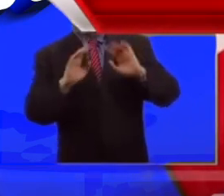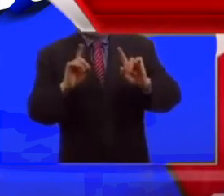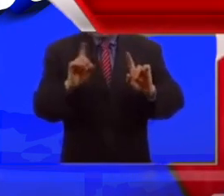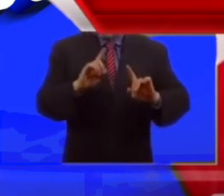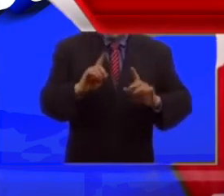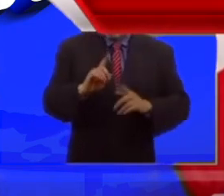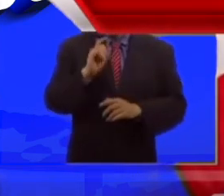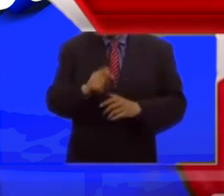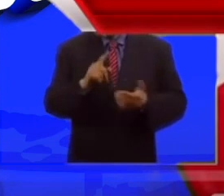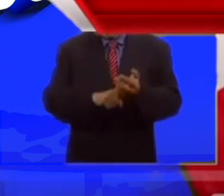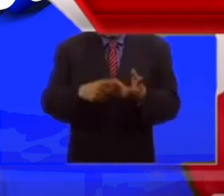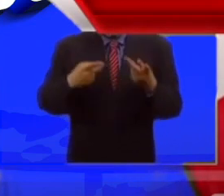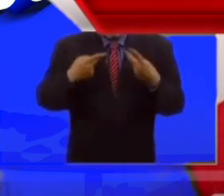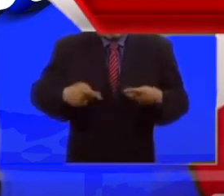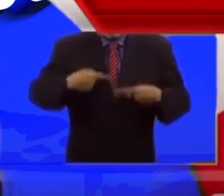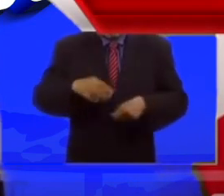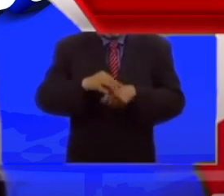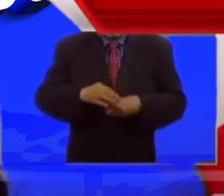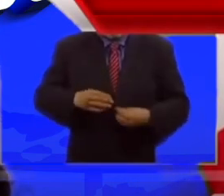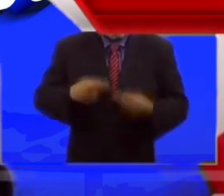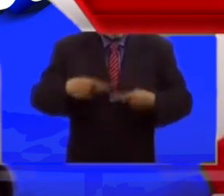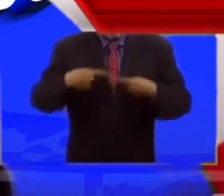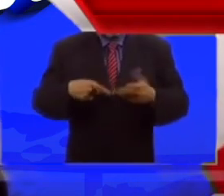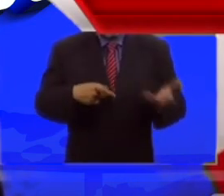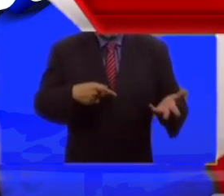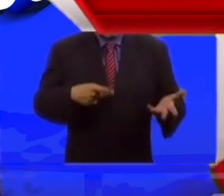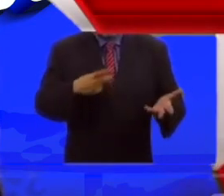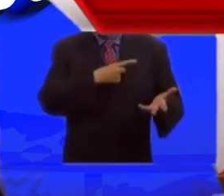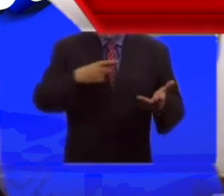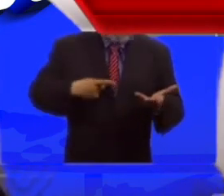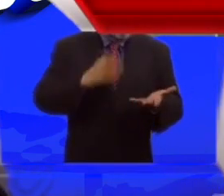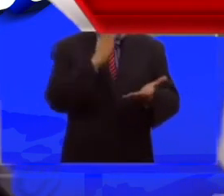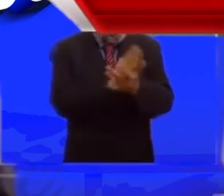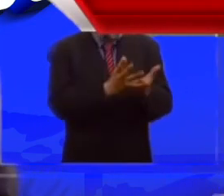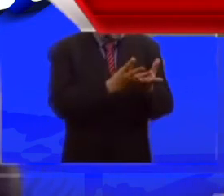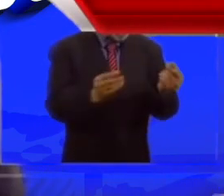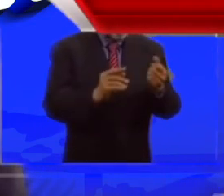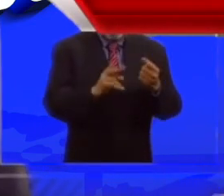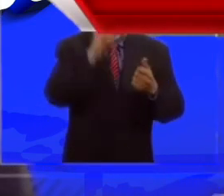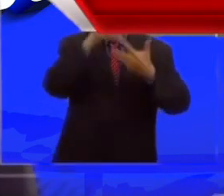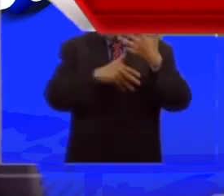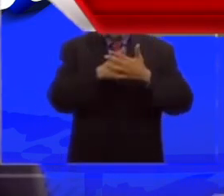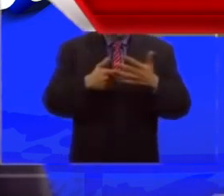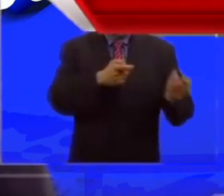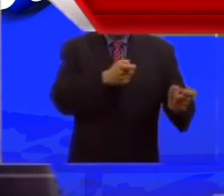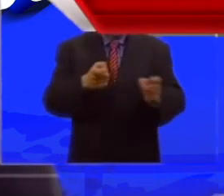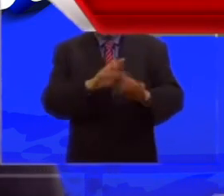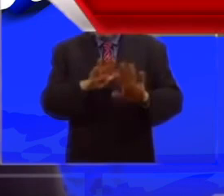de cuentas son seres humanos todos y tenemos que evitar la violencia.